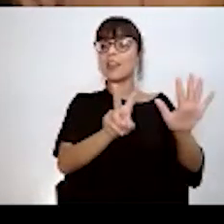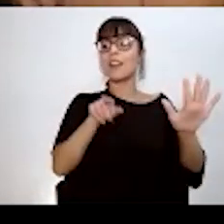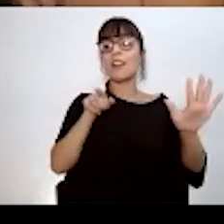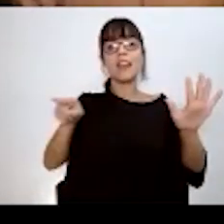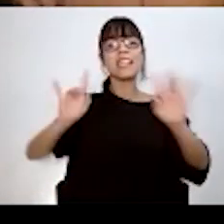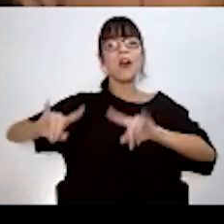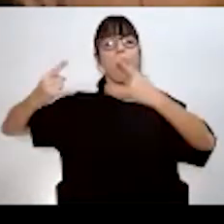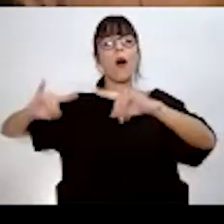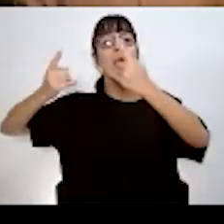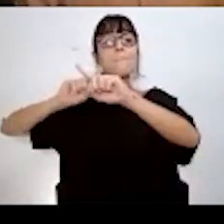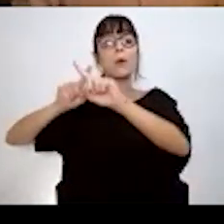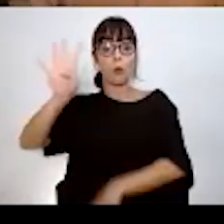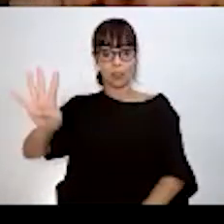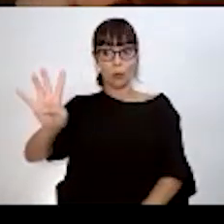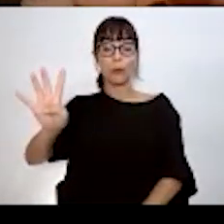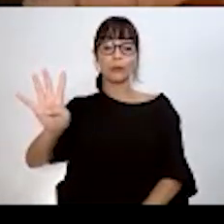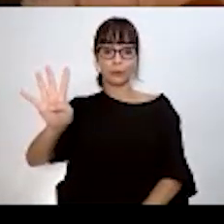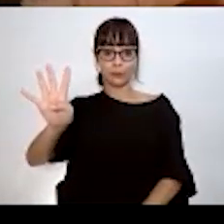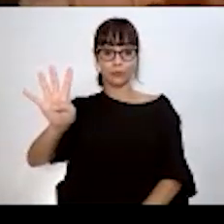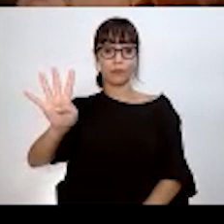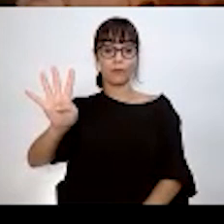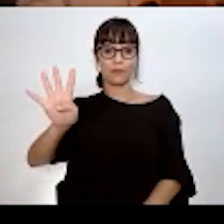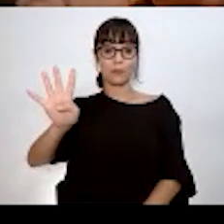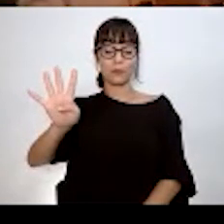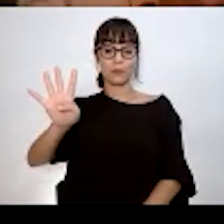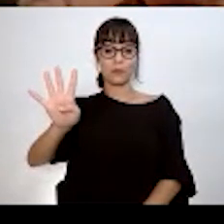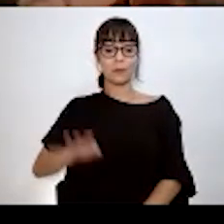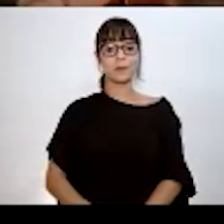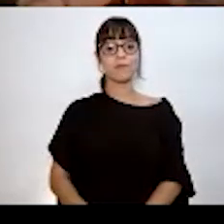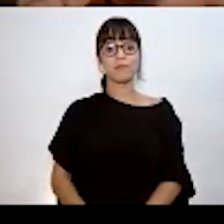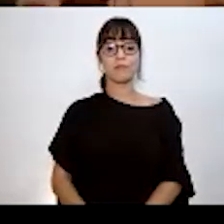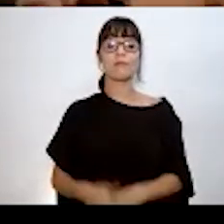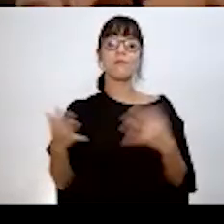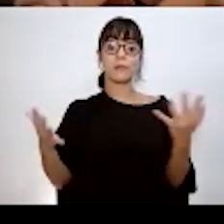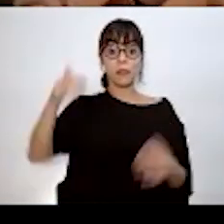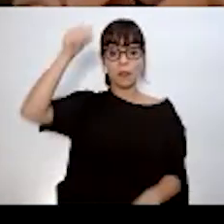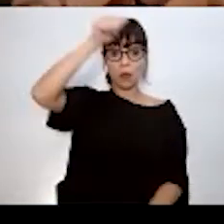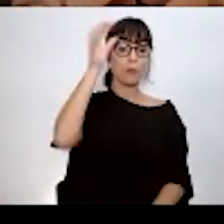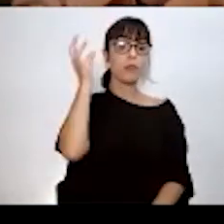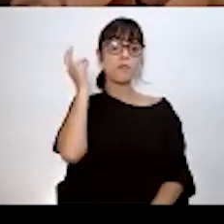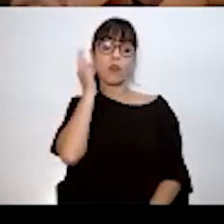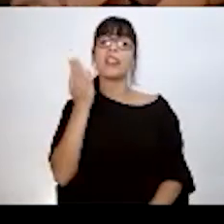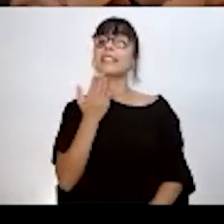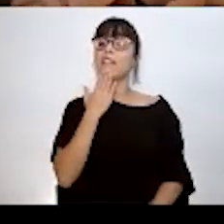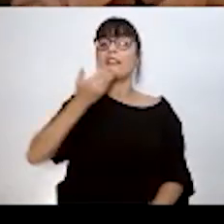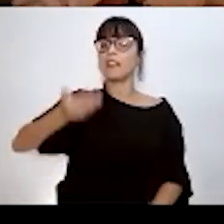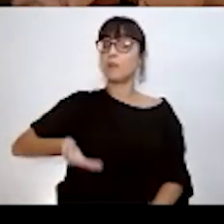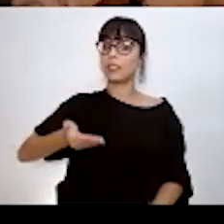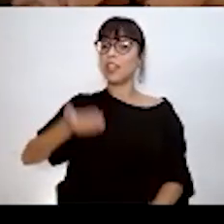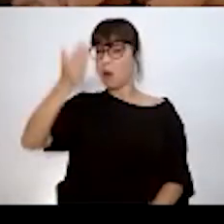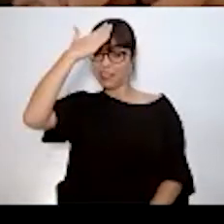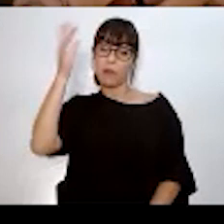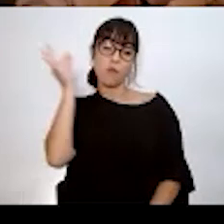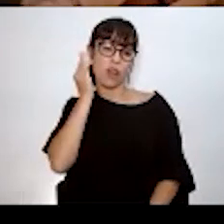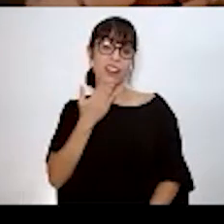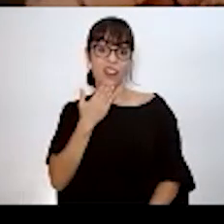porcentaje de éxito. En este caso es muy importante, por ejemplo, la edad de hombres y de mujeres y fundamentalmente la edad de las mujeres. Pues si